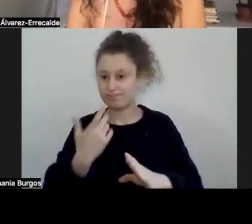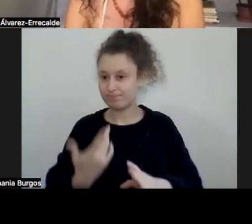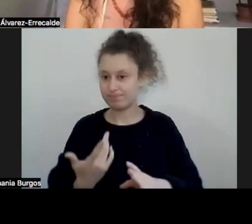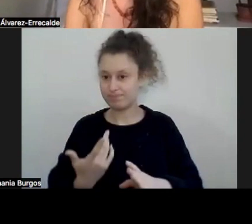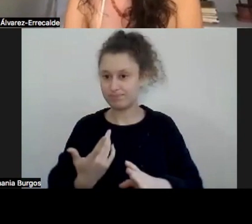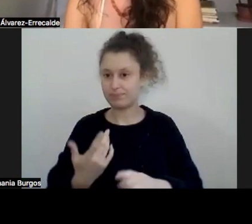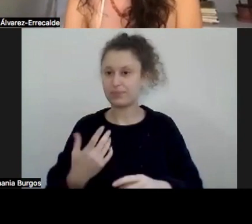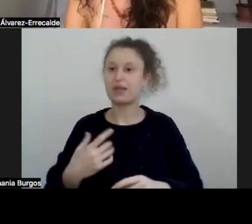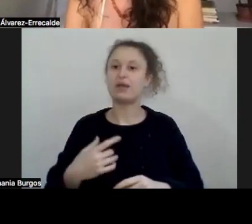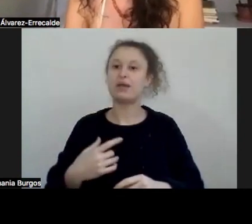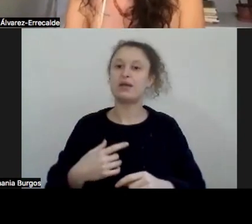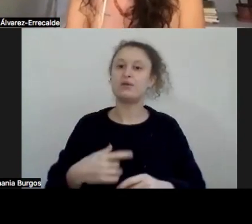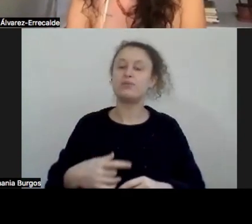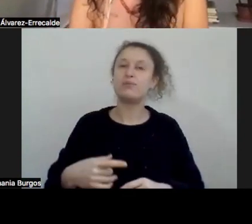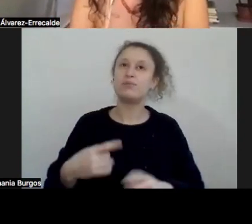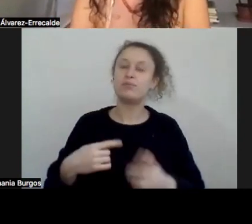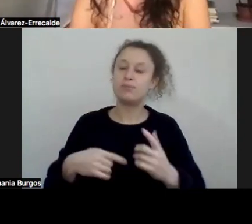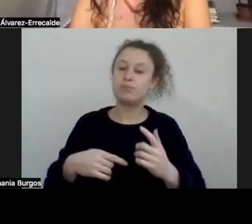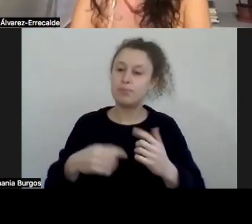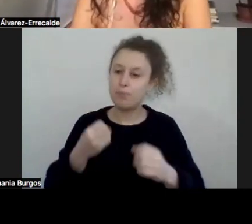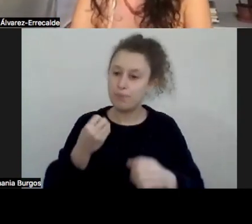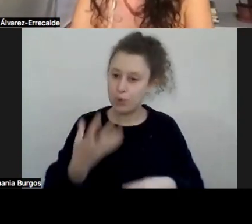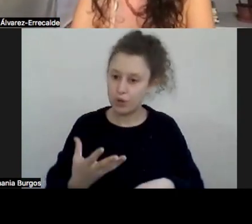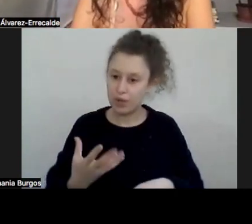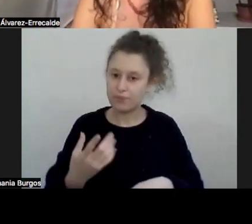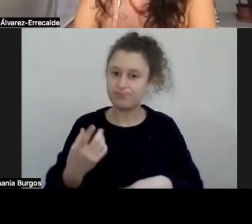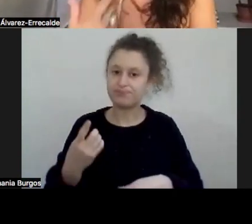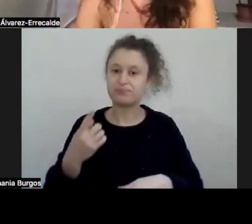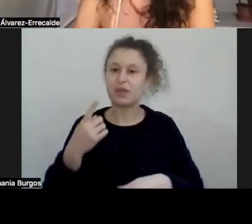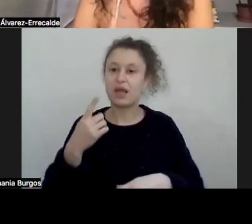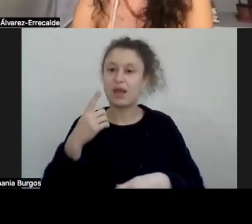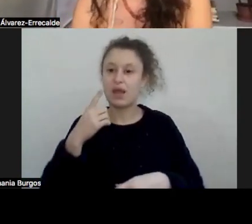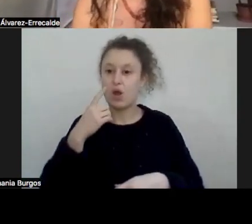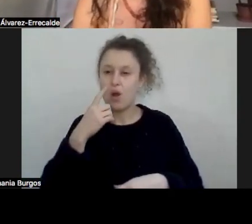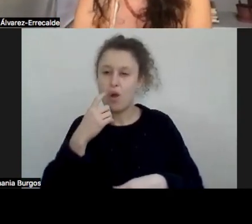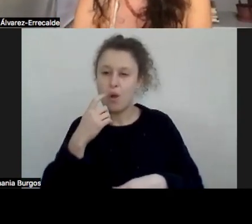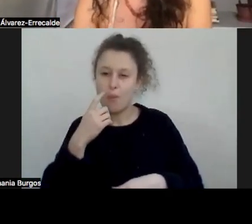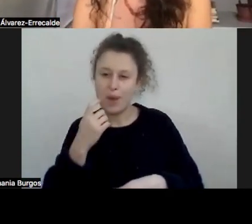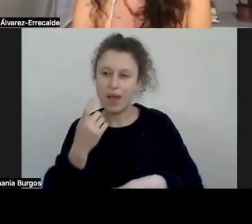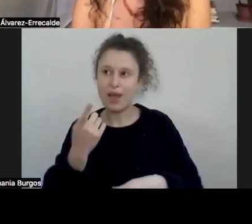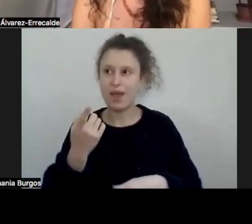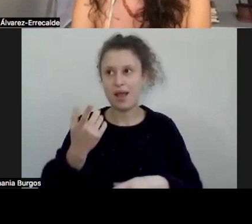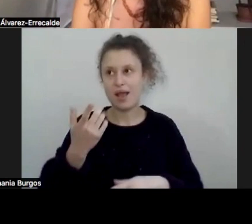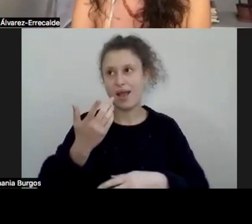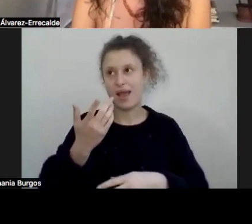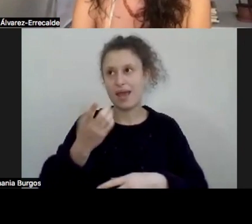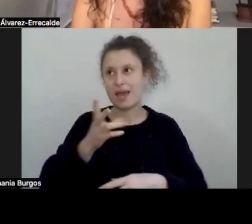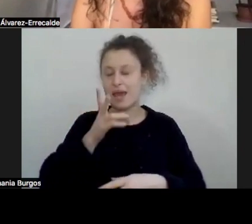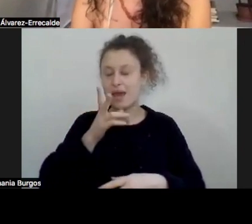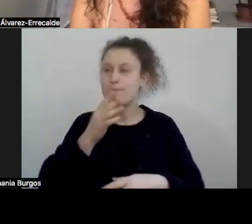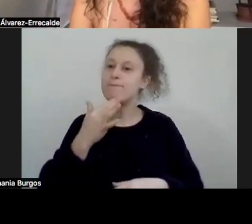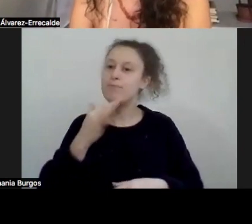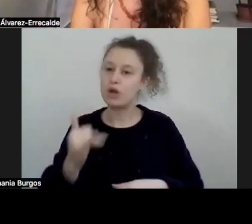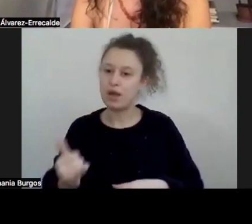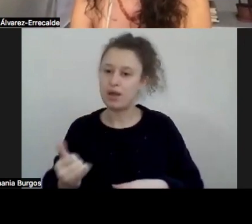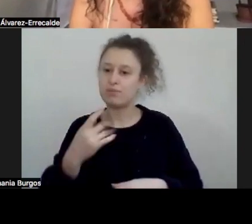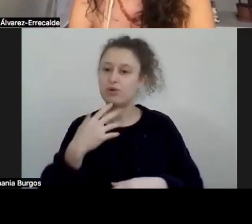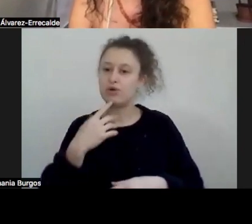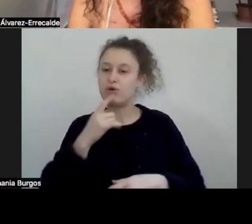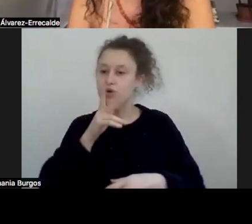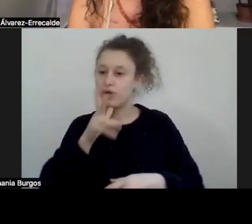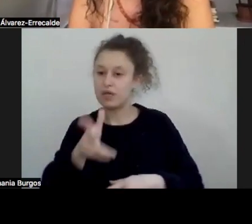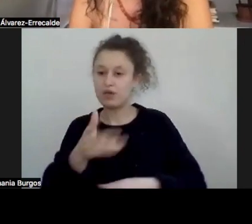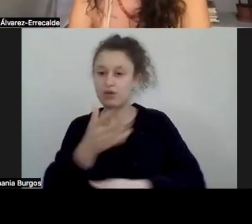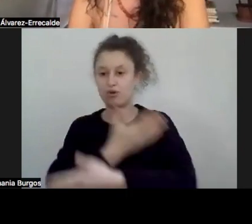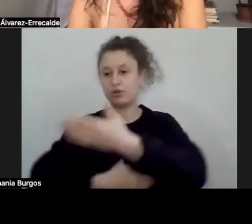se asocian a algo positivo, ¿no? Porque se supone que es una persona como más responsable, se entiende que se le